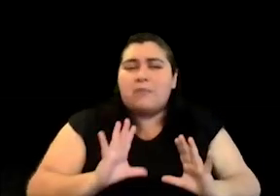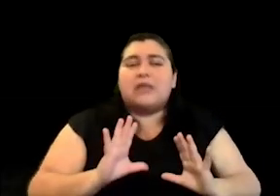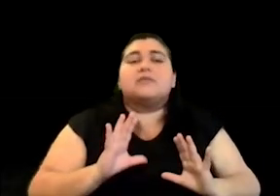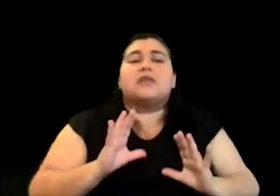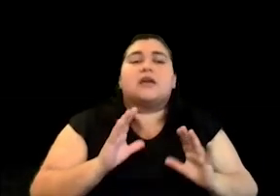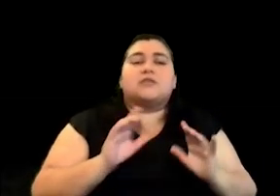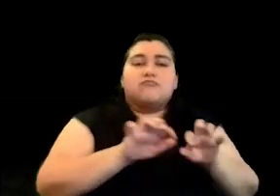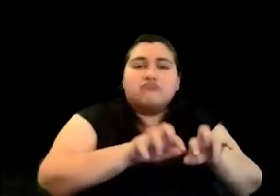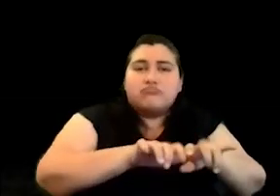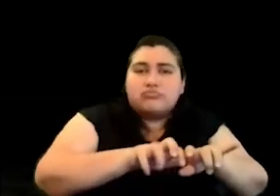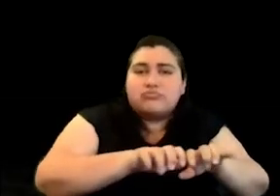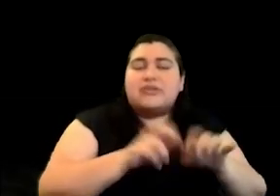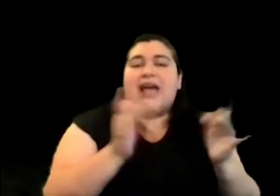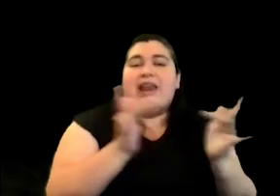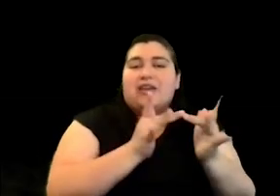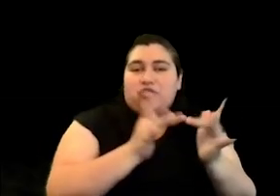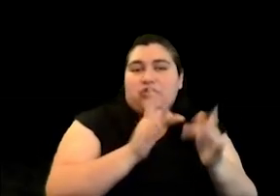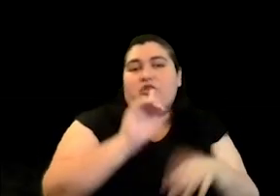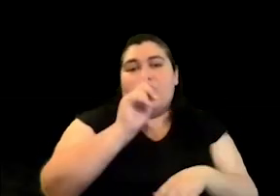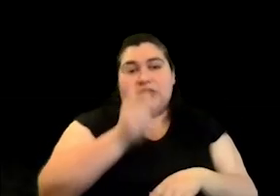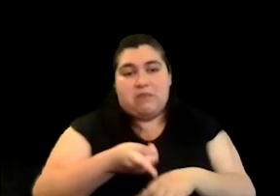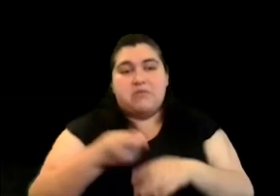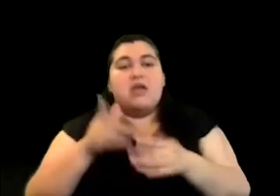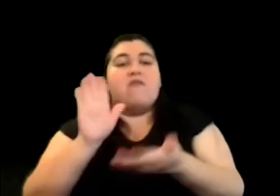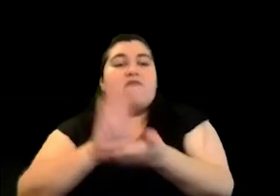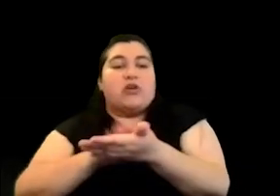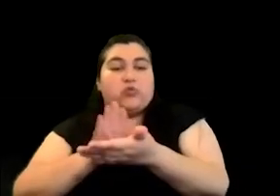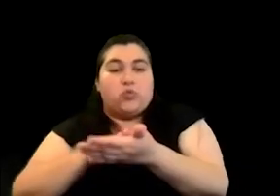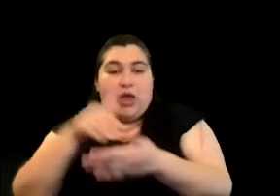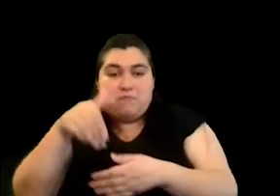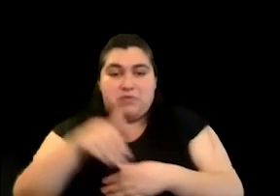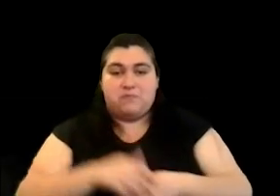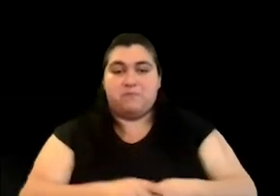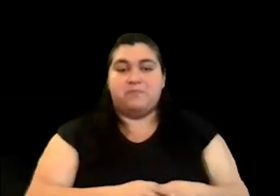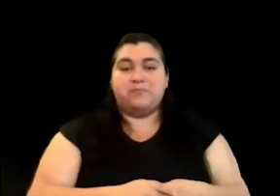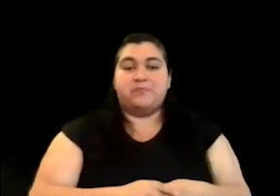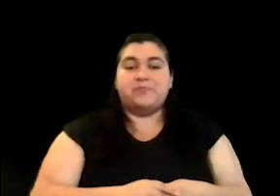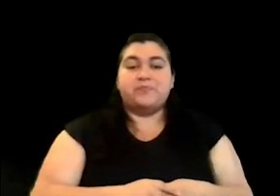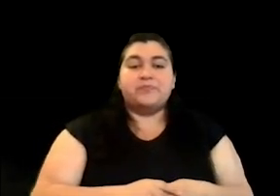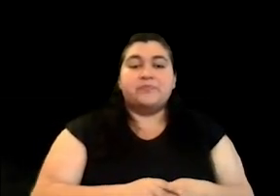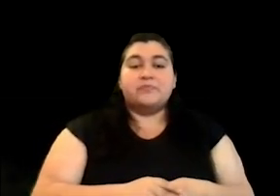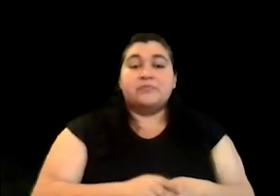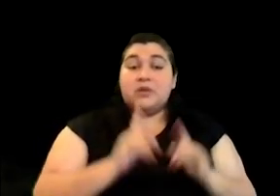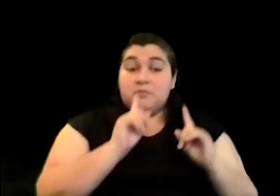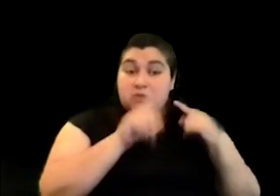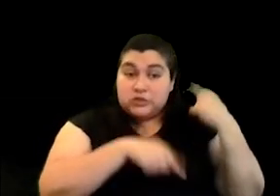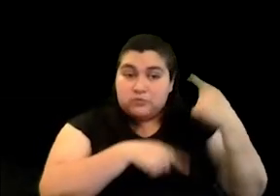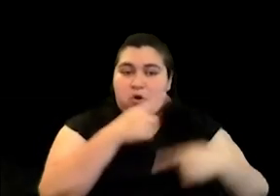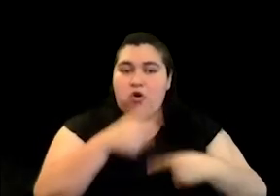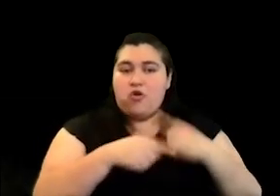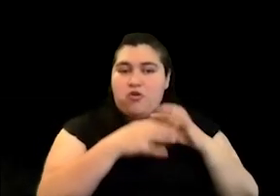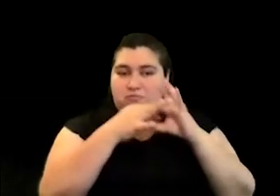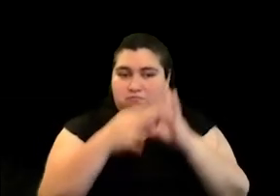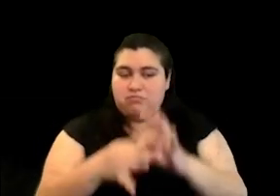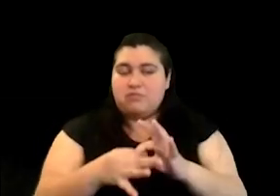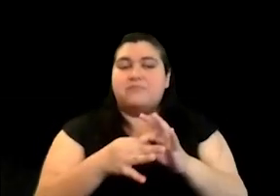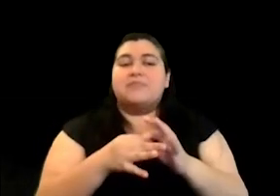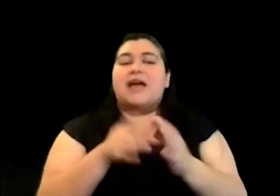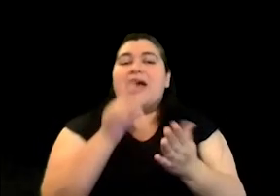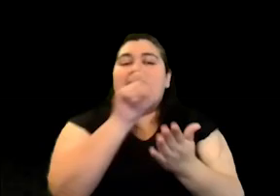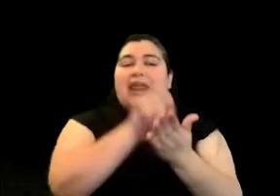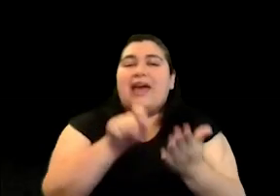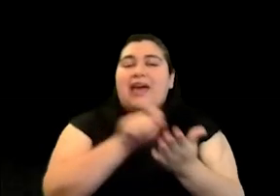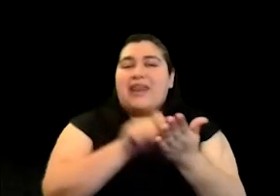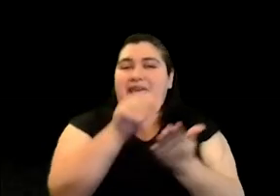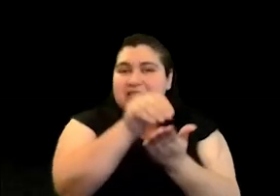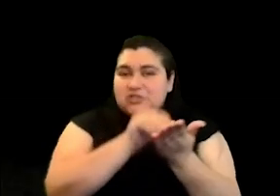sino también con factura M. Siguiendo con este régimen de emisión y registración, la